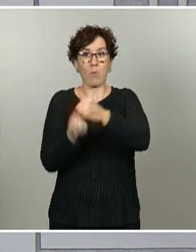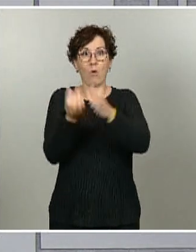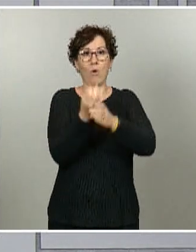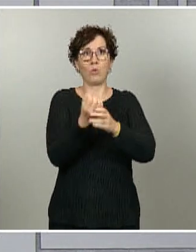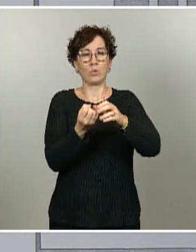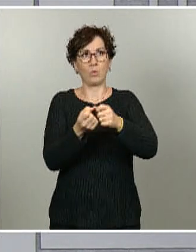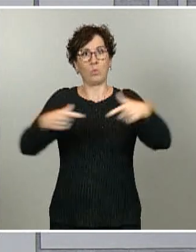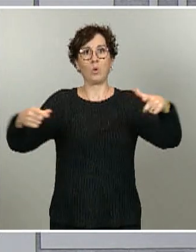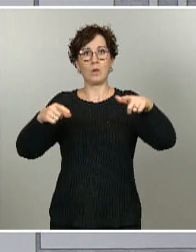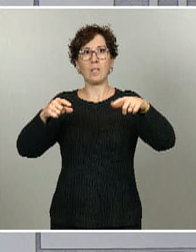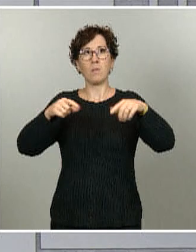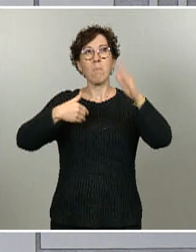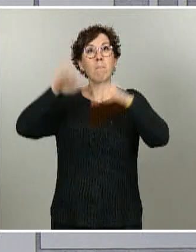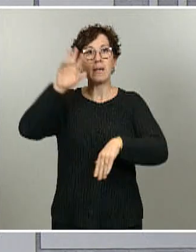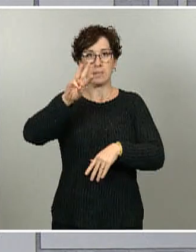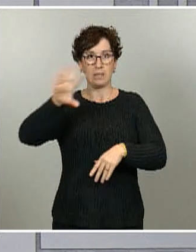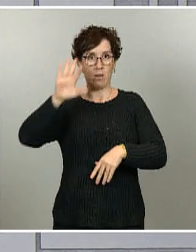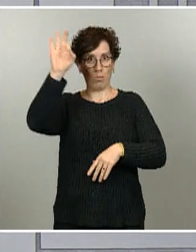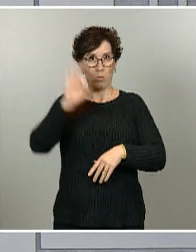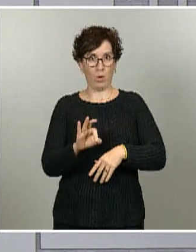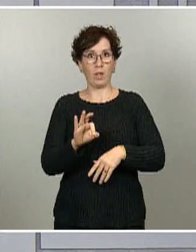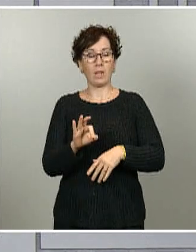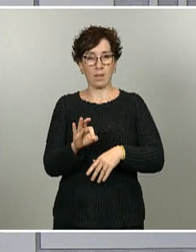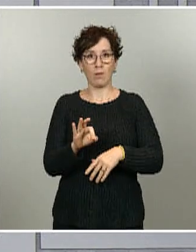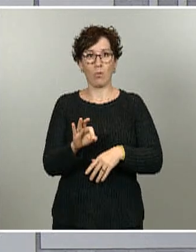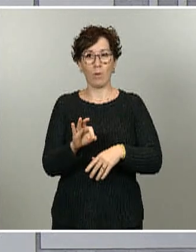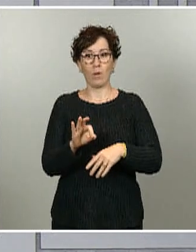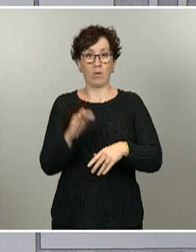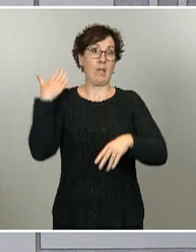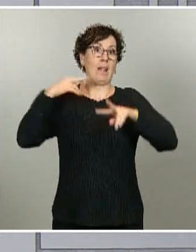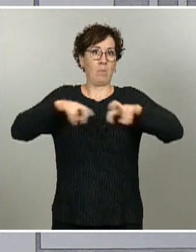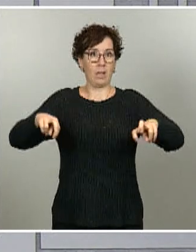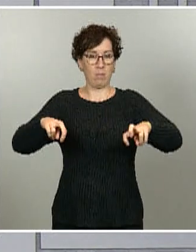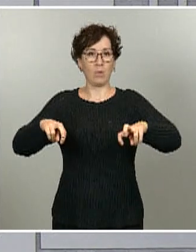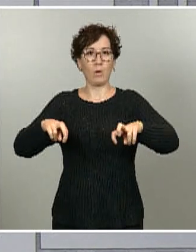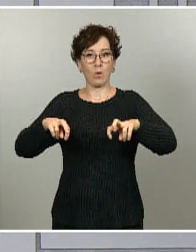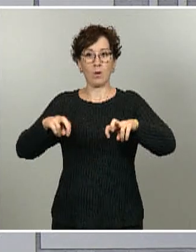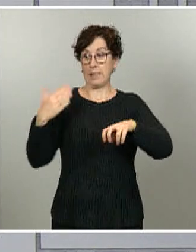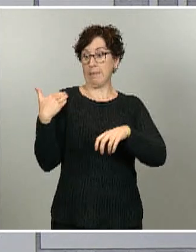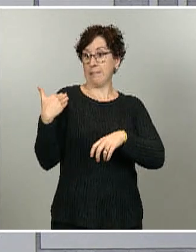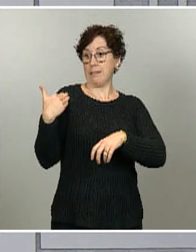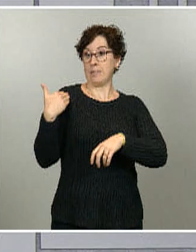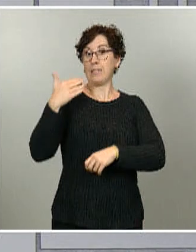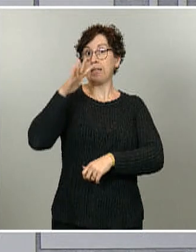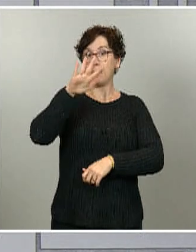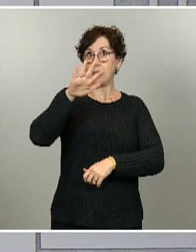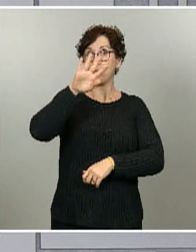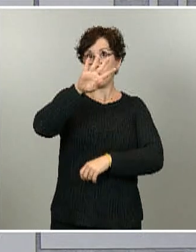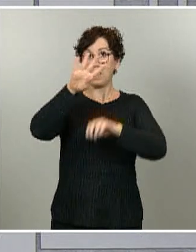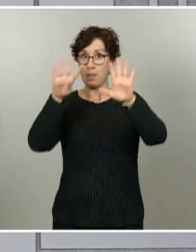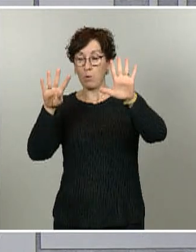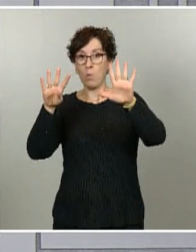superiores al 35%, bien el que hemos conocido en las últimas horas. 549 nuevos casos supone un incremento